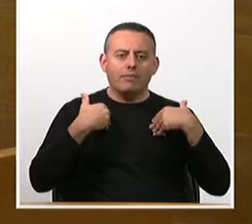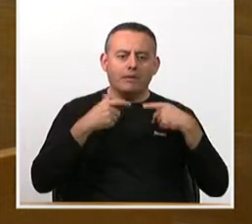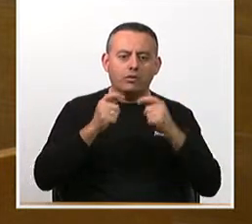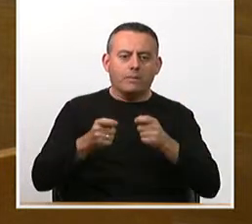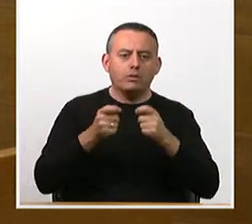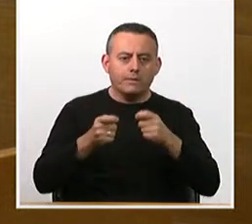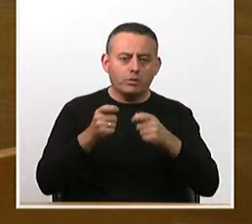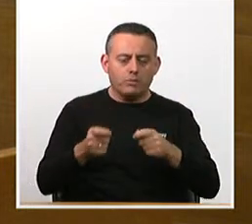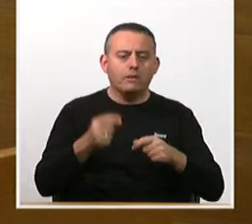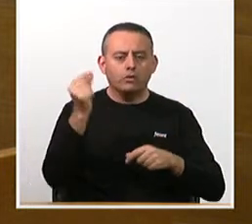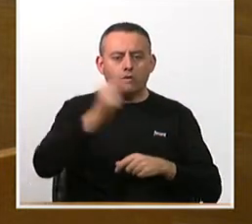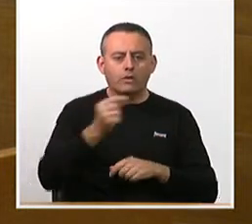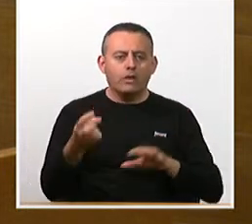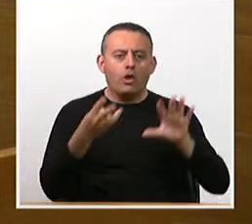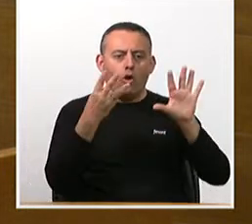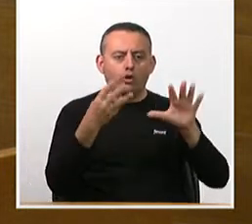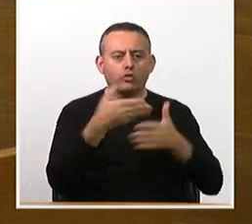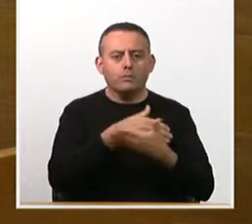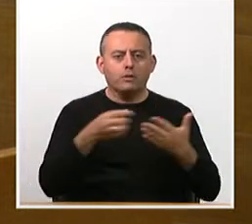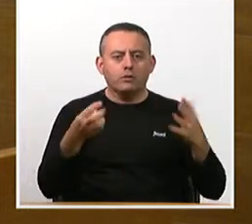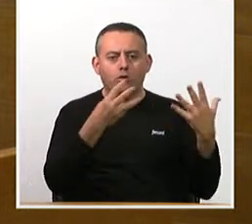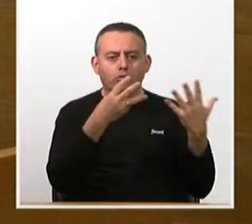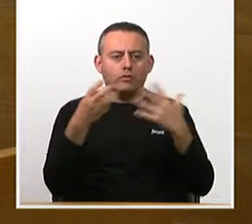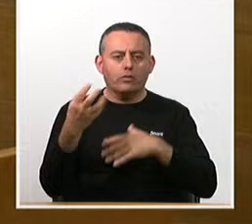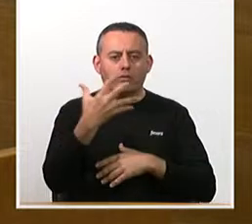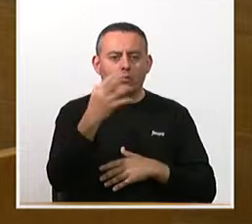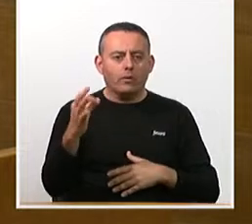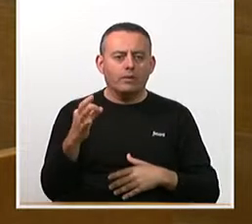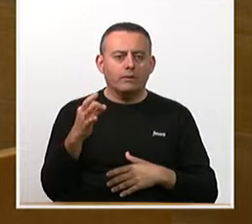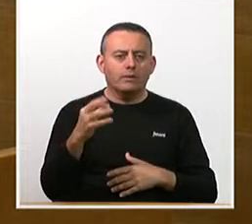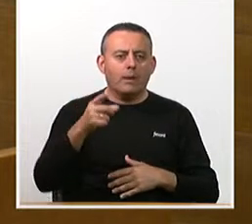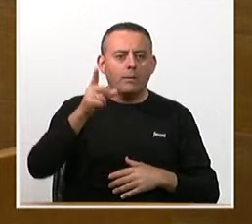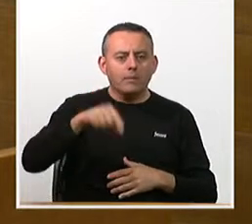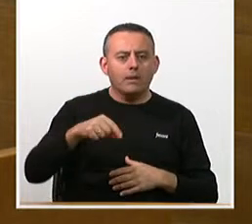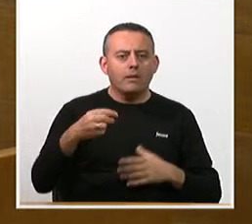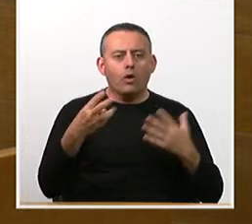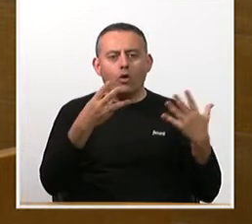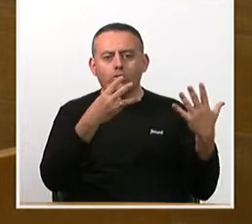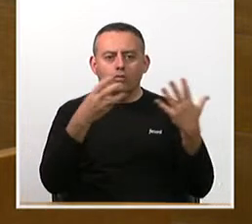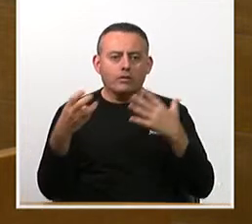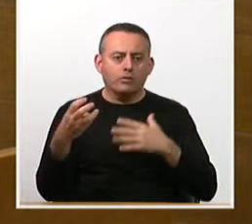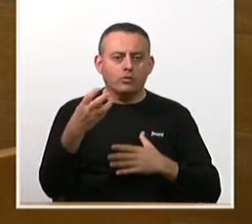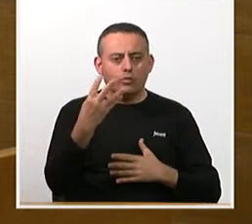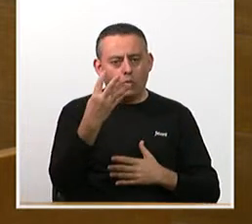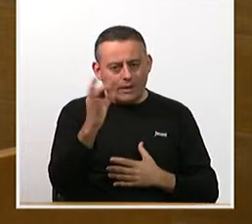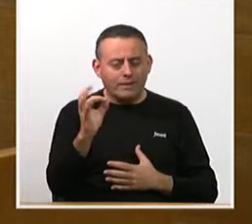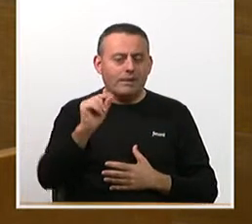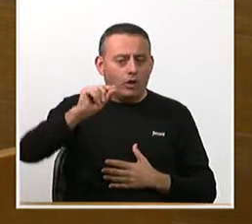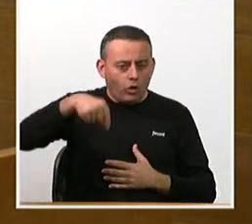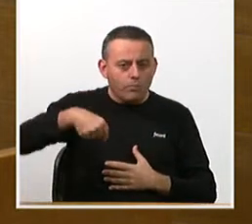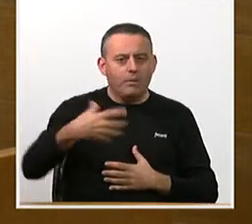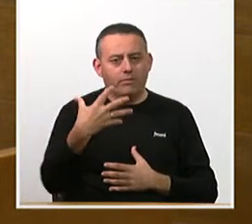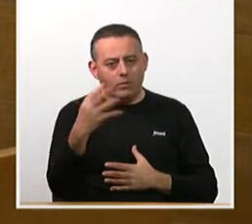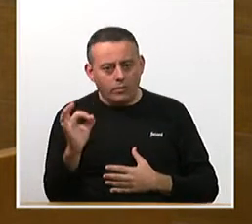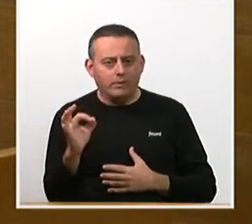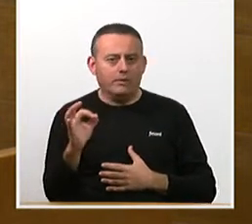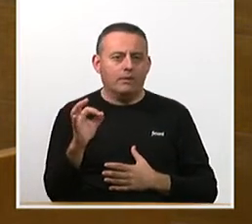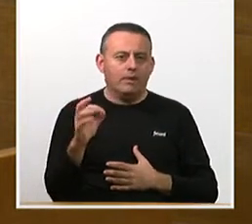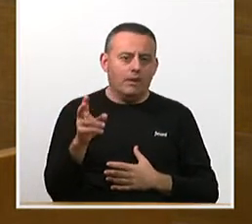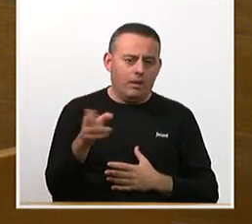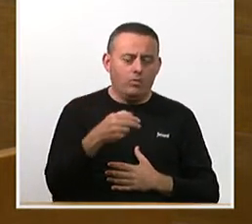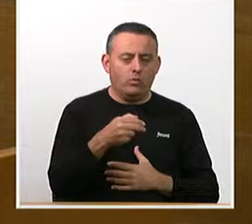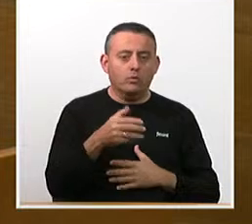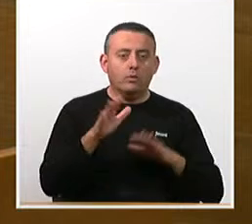de 8,850 84050 eur por el